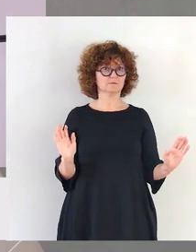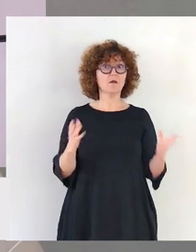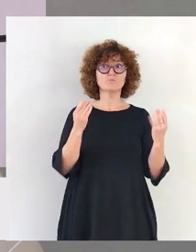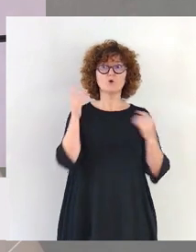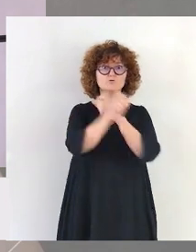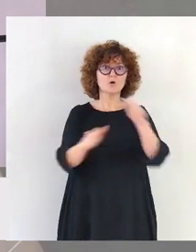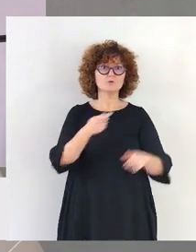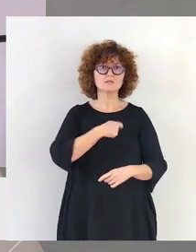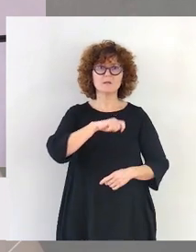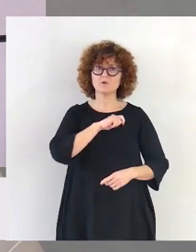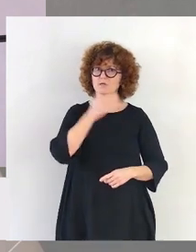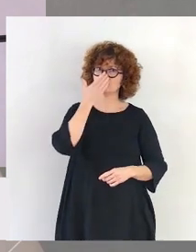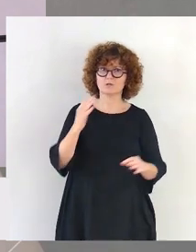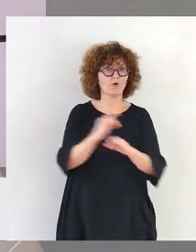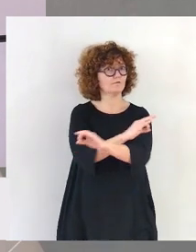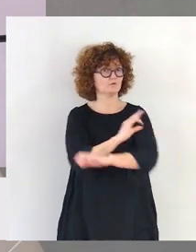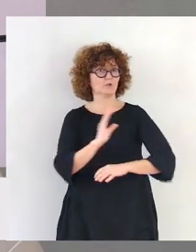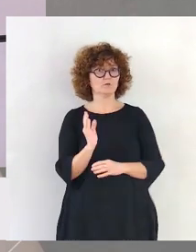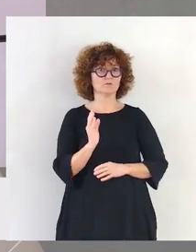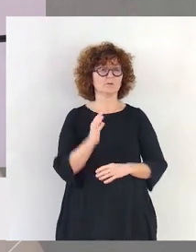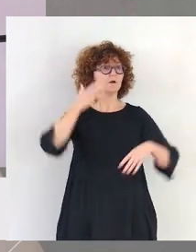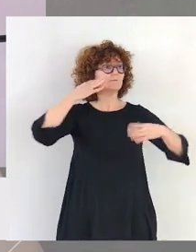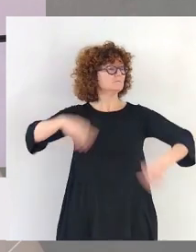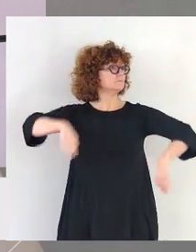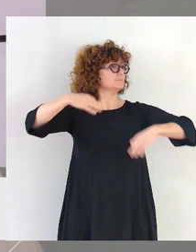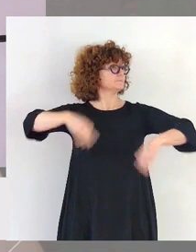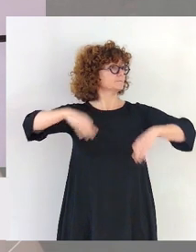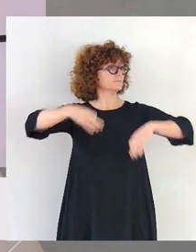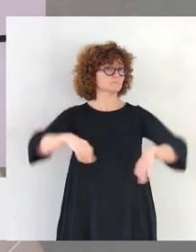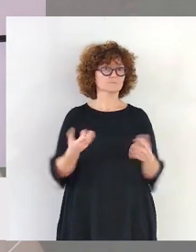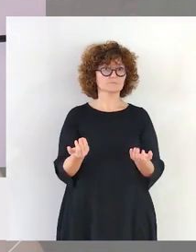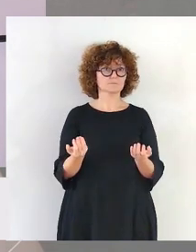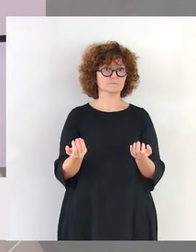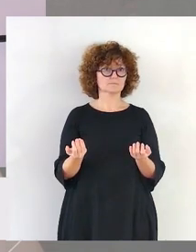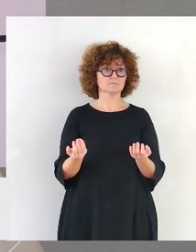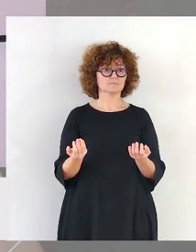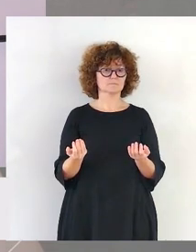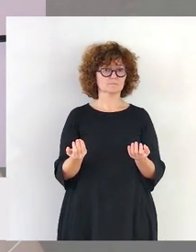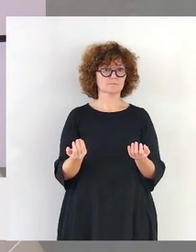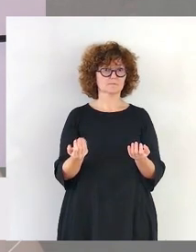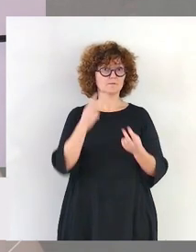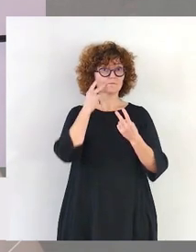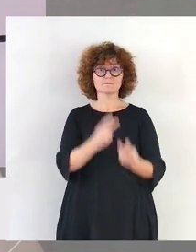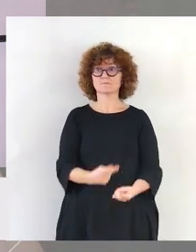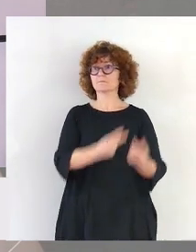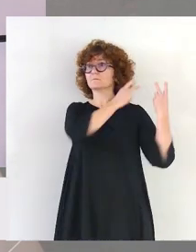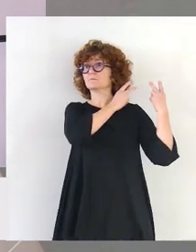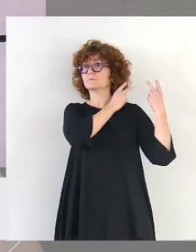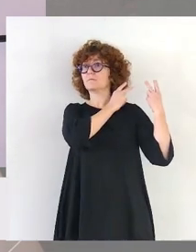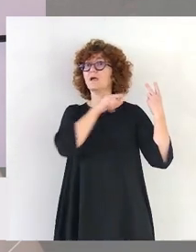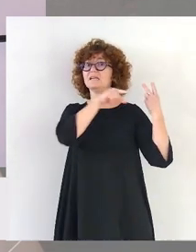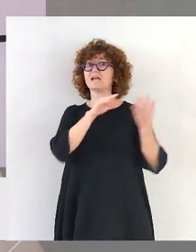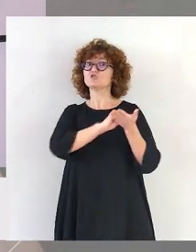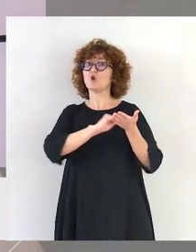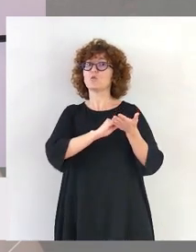españoles que están confundidos no se dan cuenta que mirar para atrás ya no es la solución es